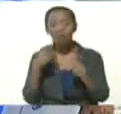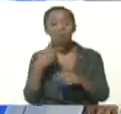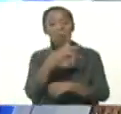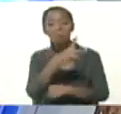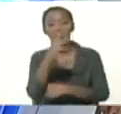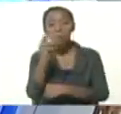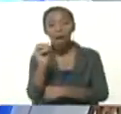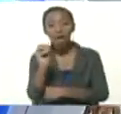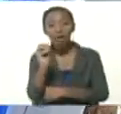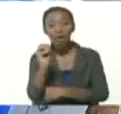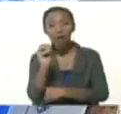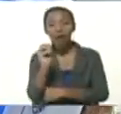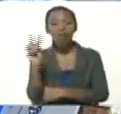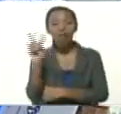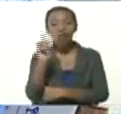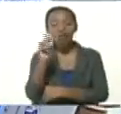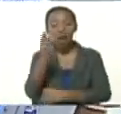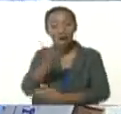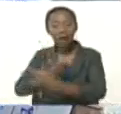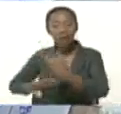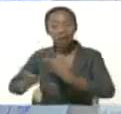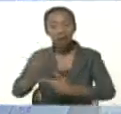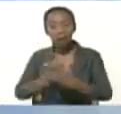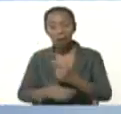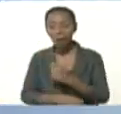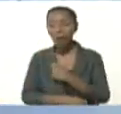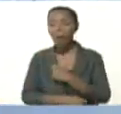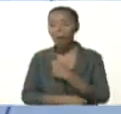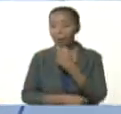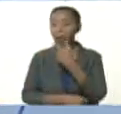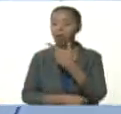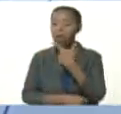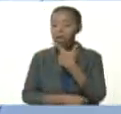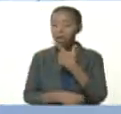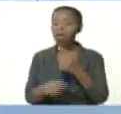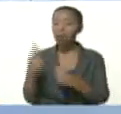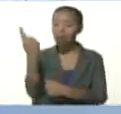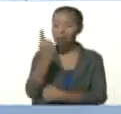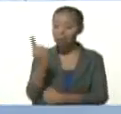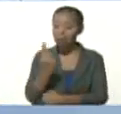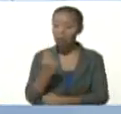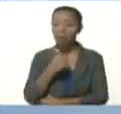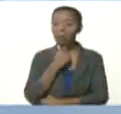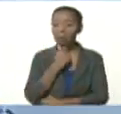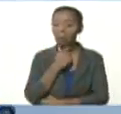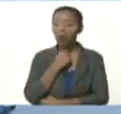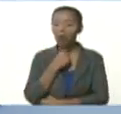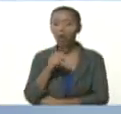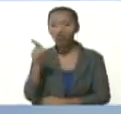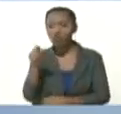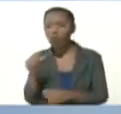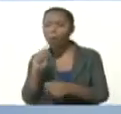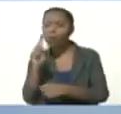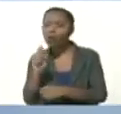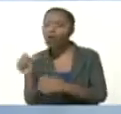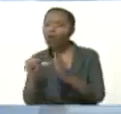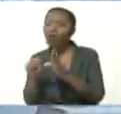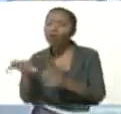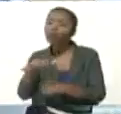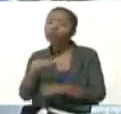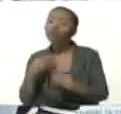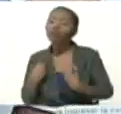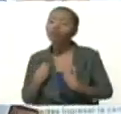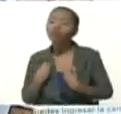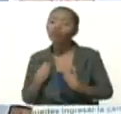20 venezolanas de intercambio. Muy, muy bonito el diseño gráfico también. 20, ¿de dónde eres tú? De aquí de Caracas.